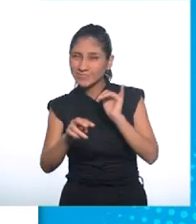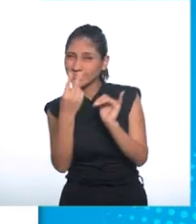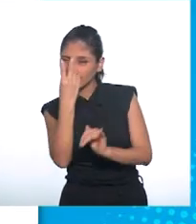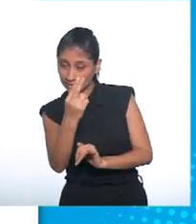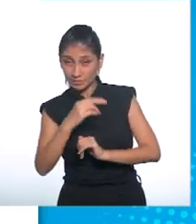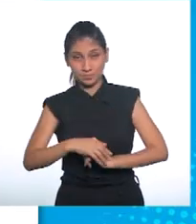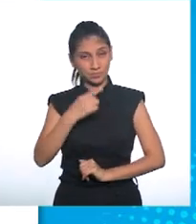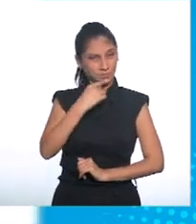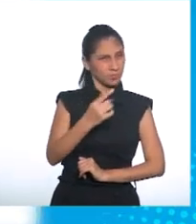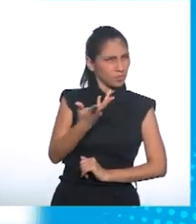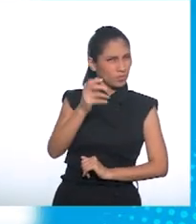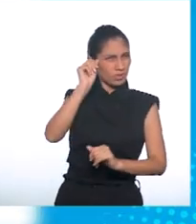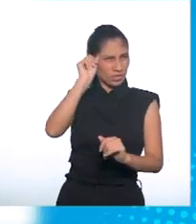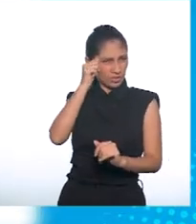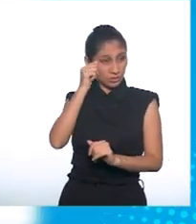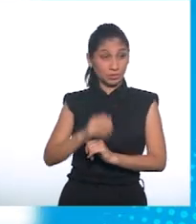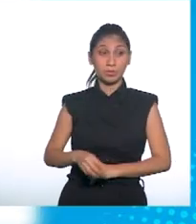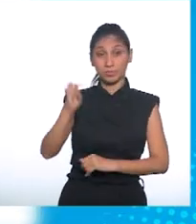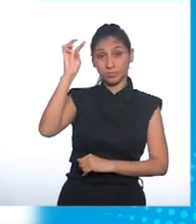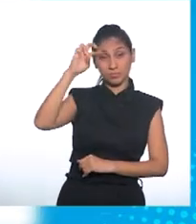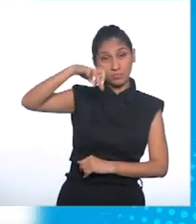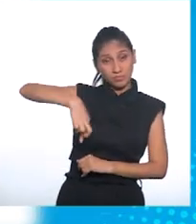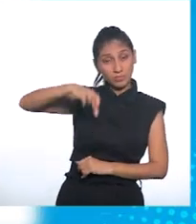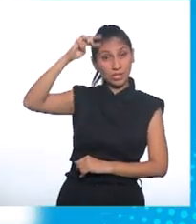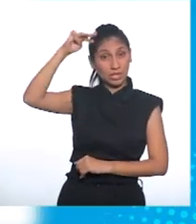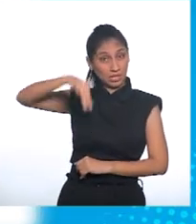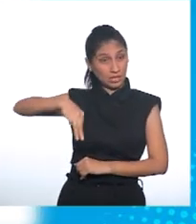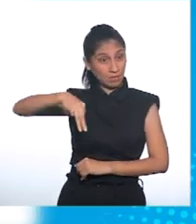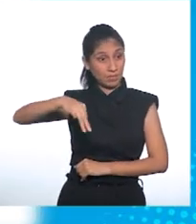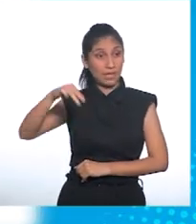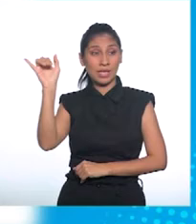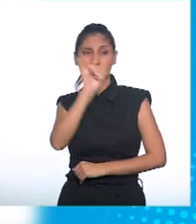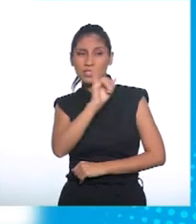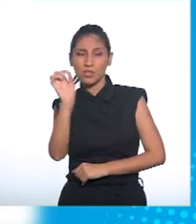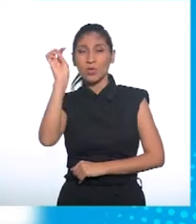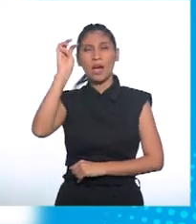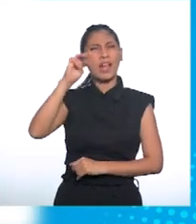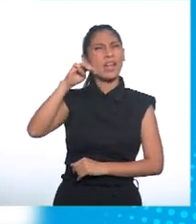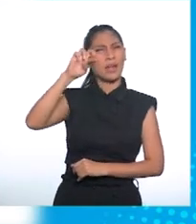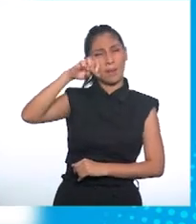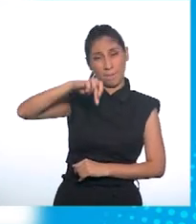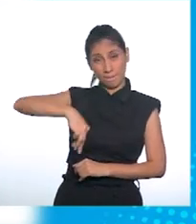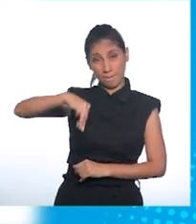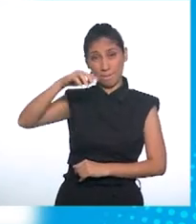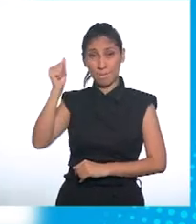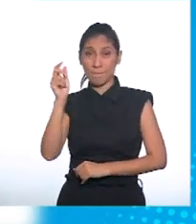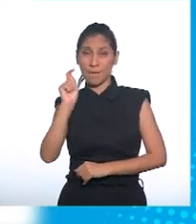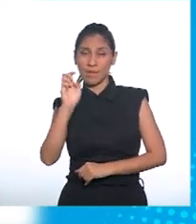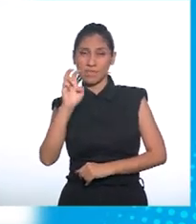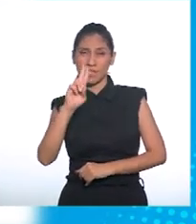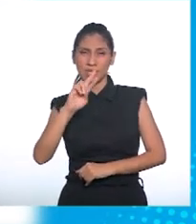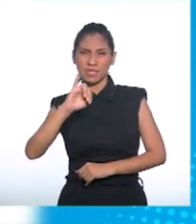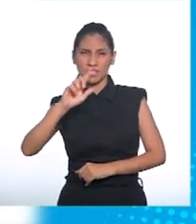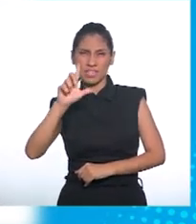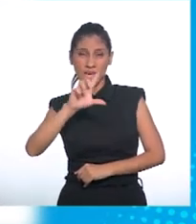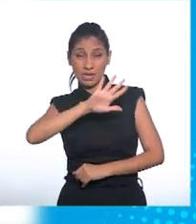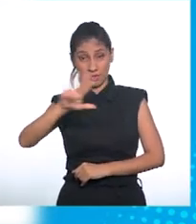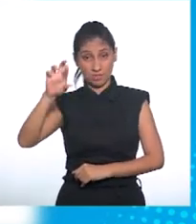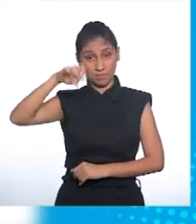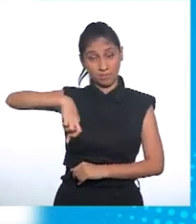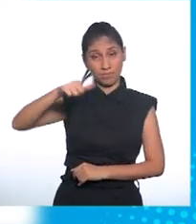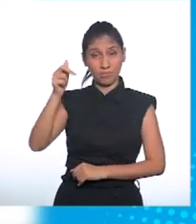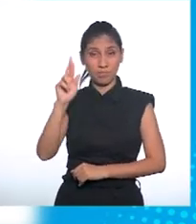Si recordamos, PM era una abreviación de material particulado, que son partículas